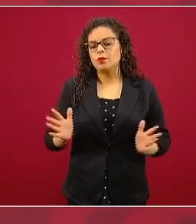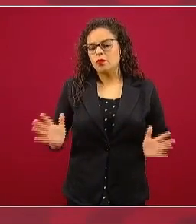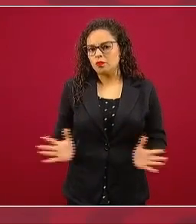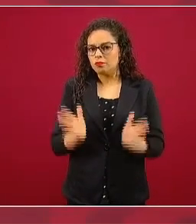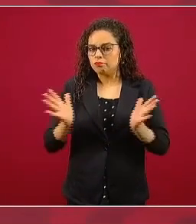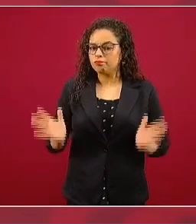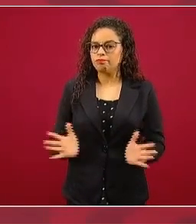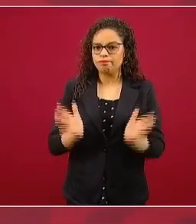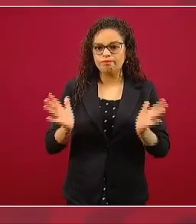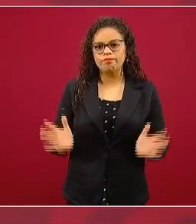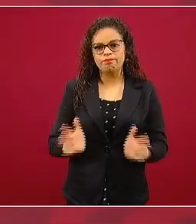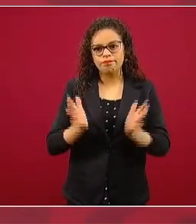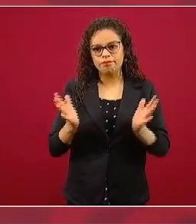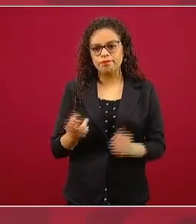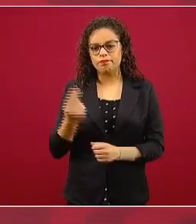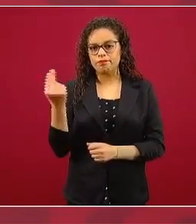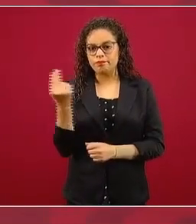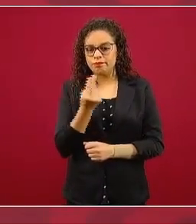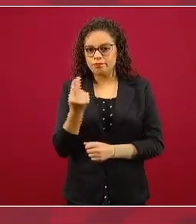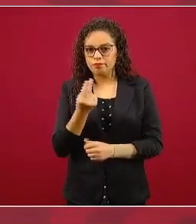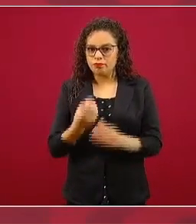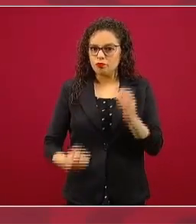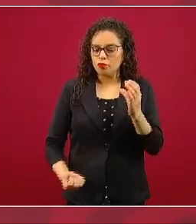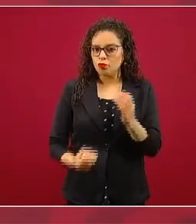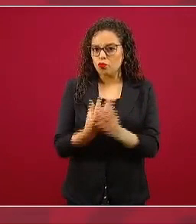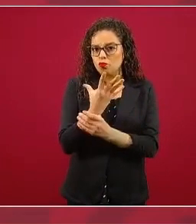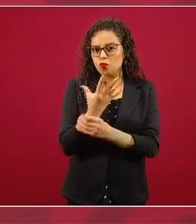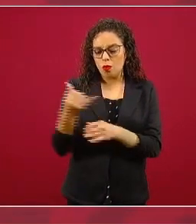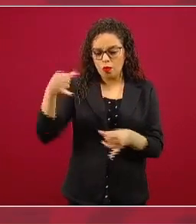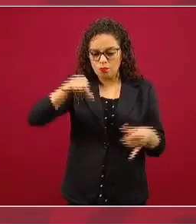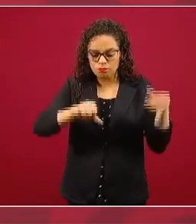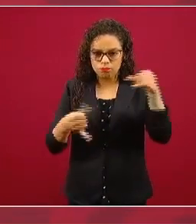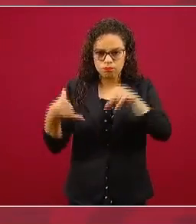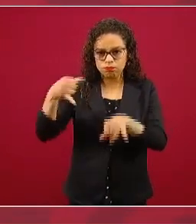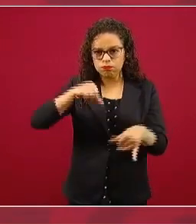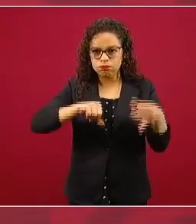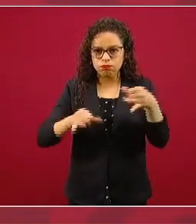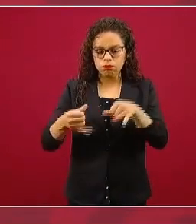elaboración, creación de una vacuna